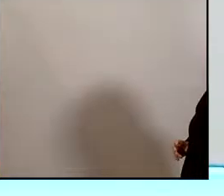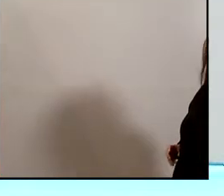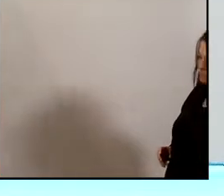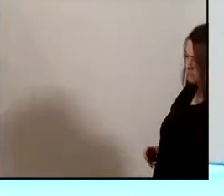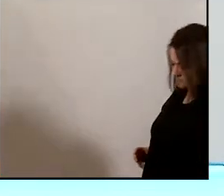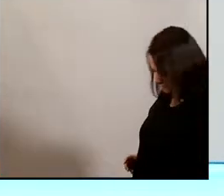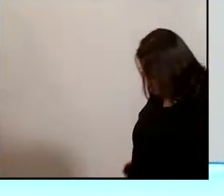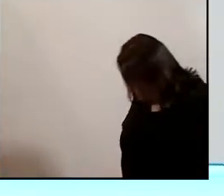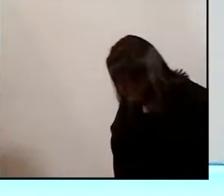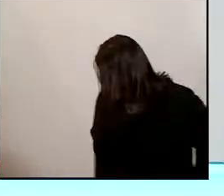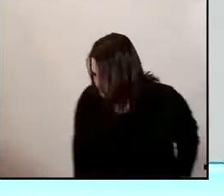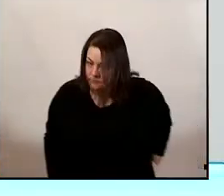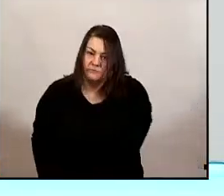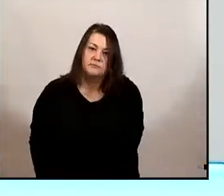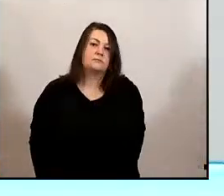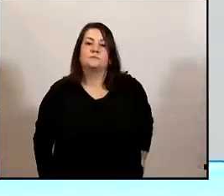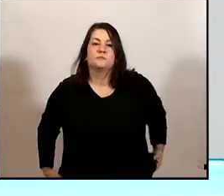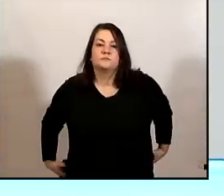Los señores cámaras.